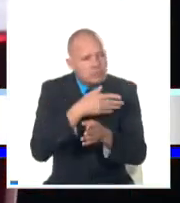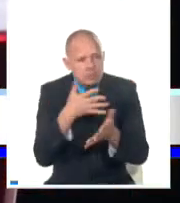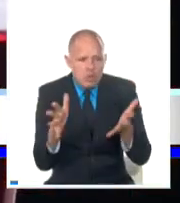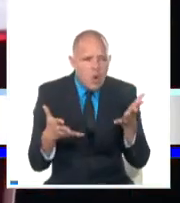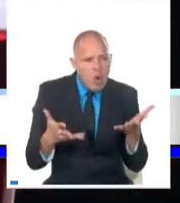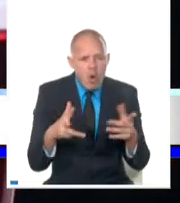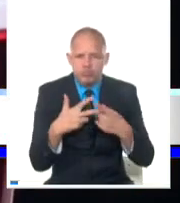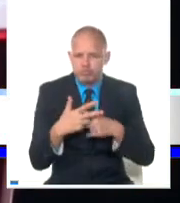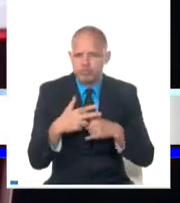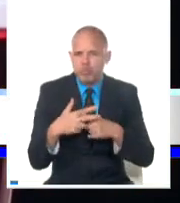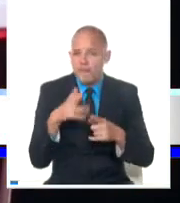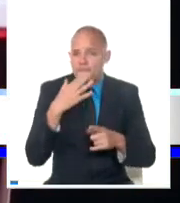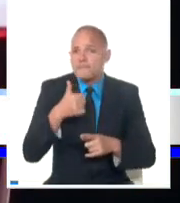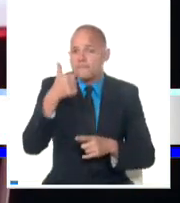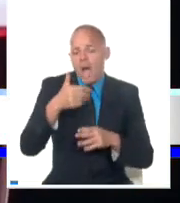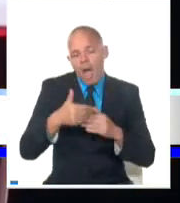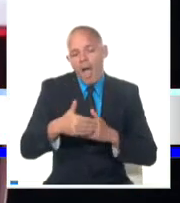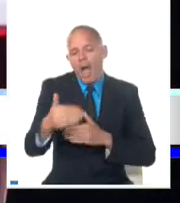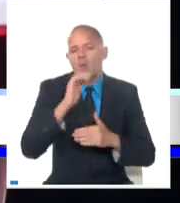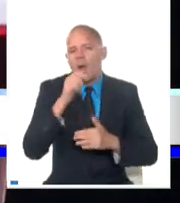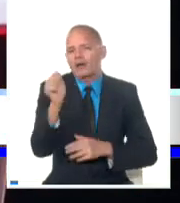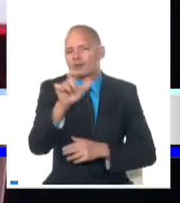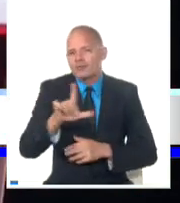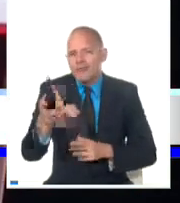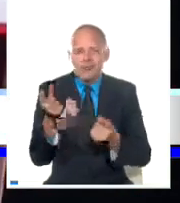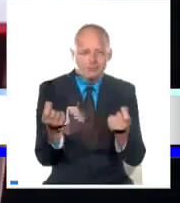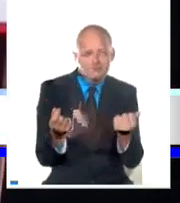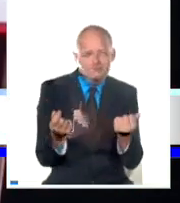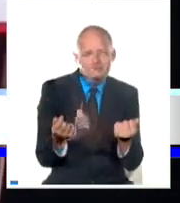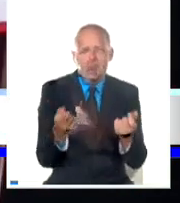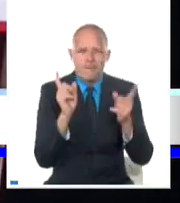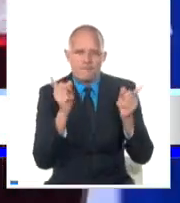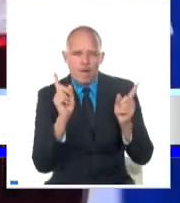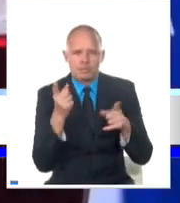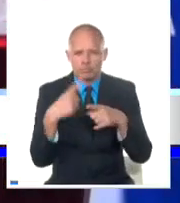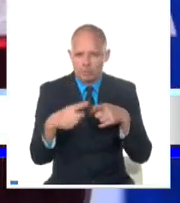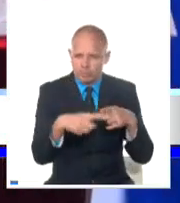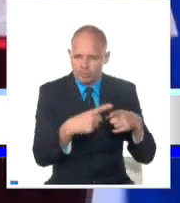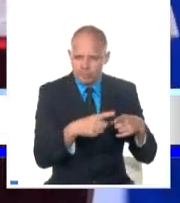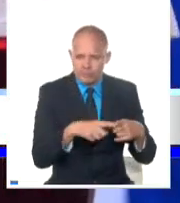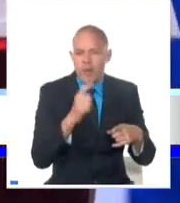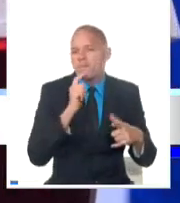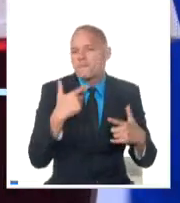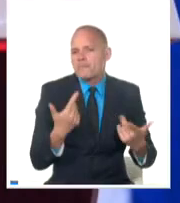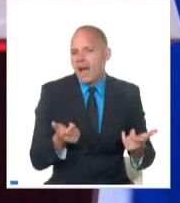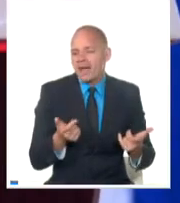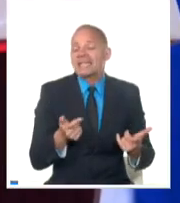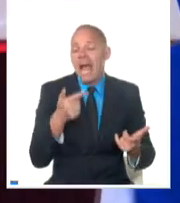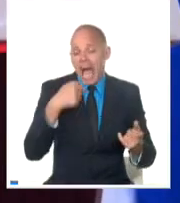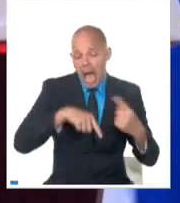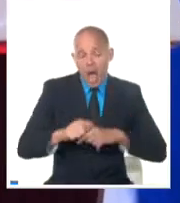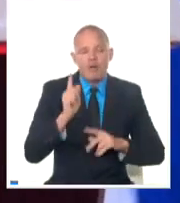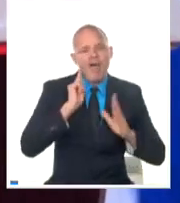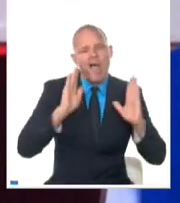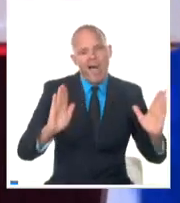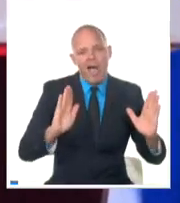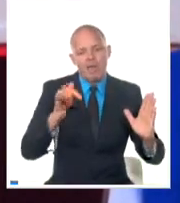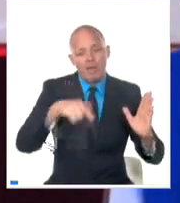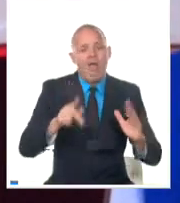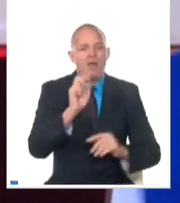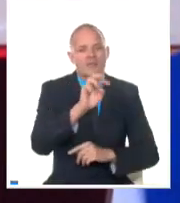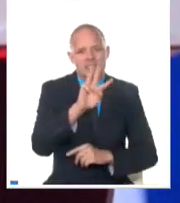mejores resultados en los ámbitos socioeconómico y político-ideológico en aras de que este sea un mejor año para los